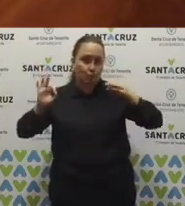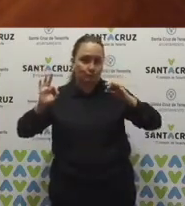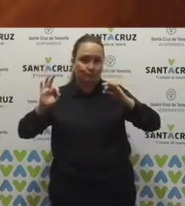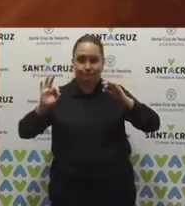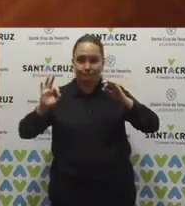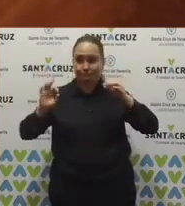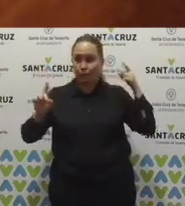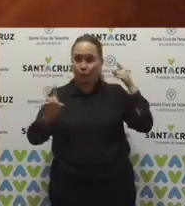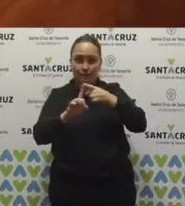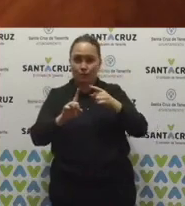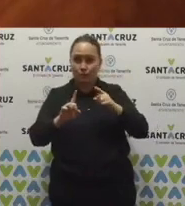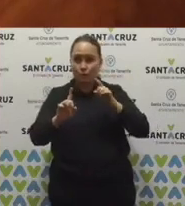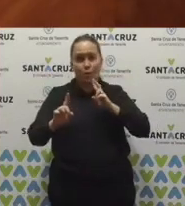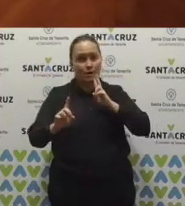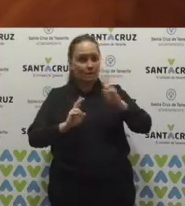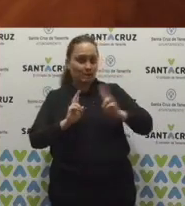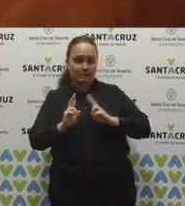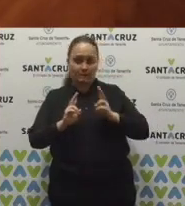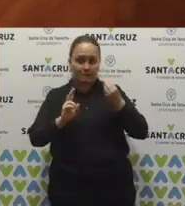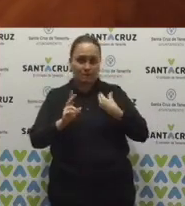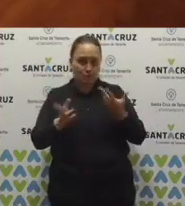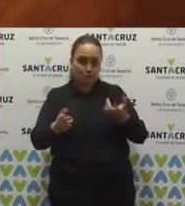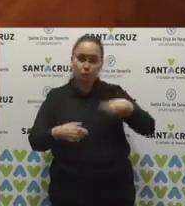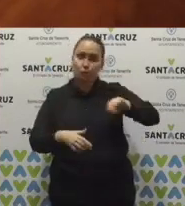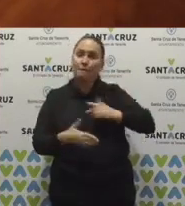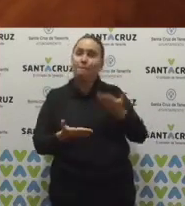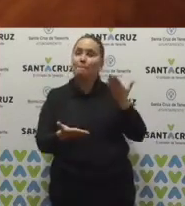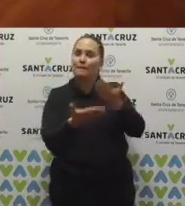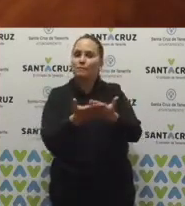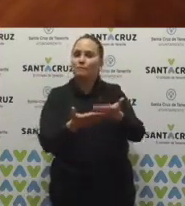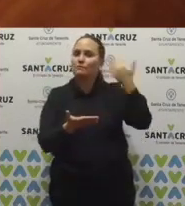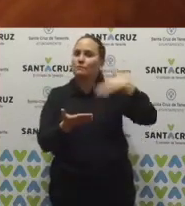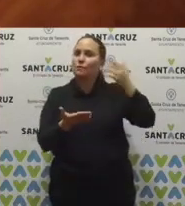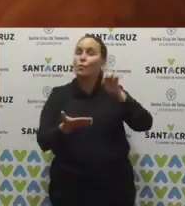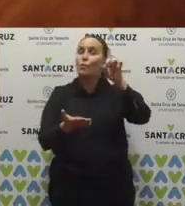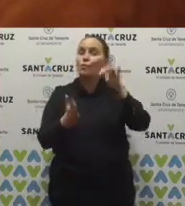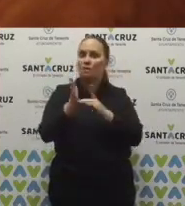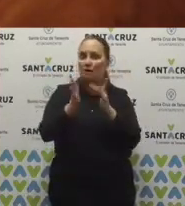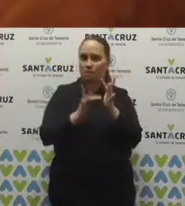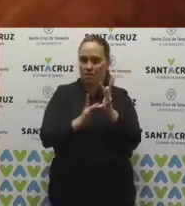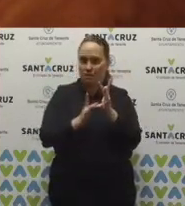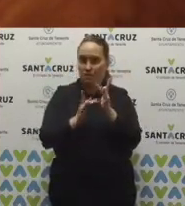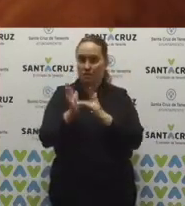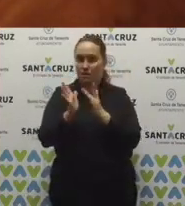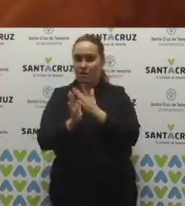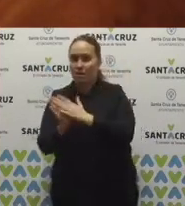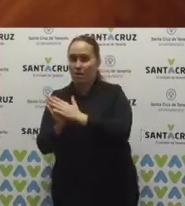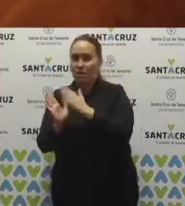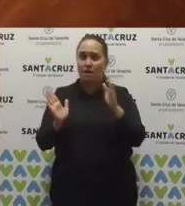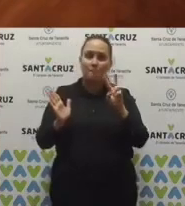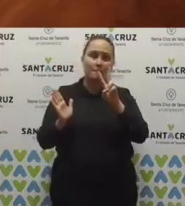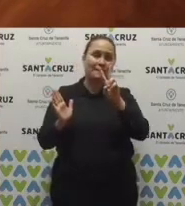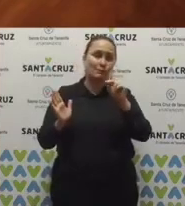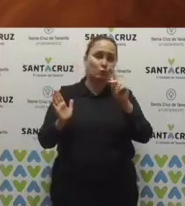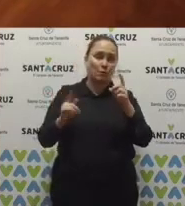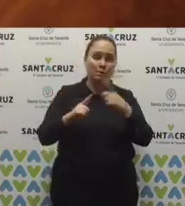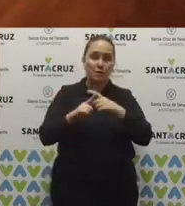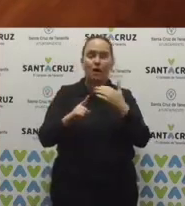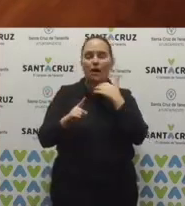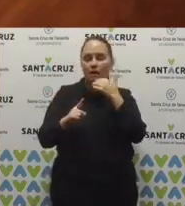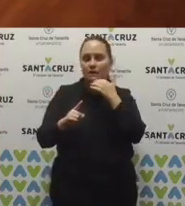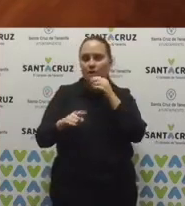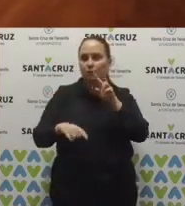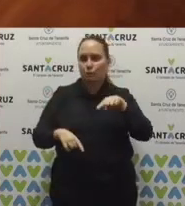desde el 1 de abril recordarán ustedes ese pleno de una vida dentro de mayo han transcurrido casi dos meses